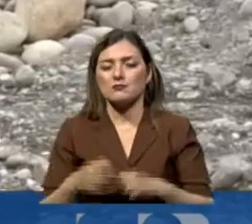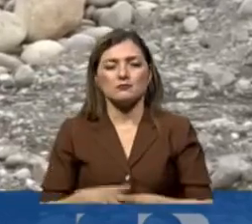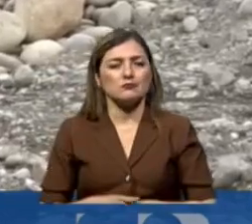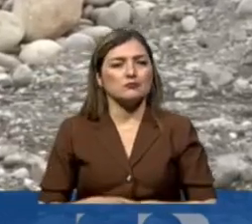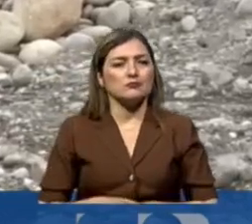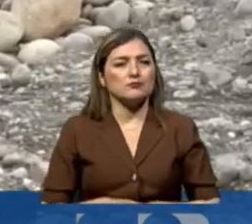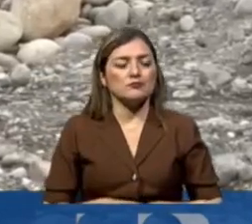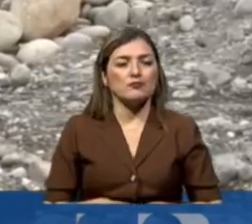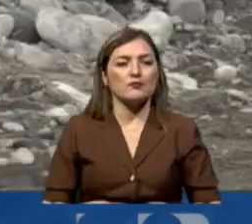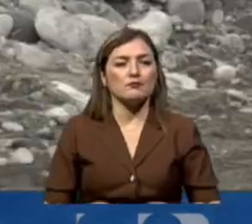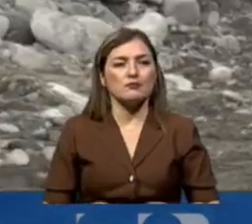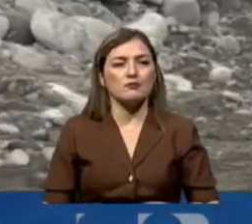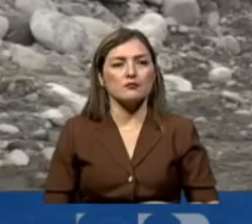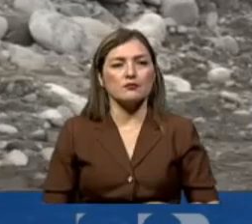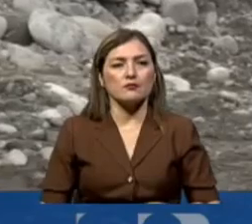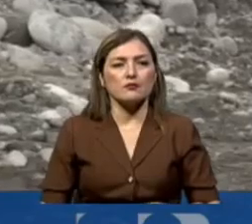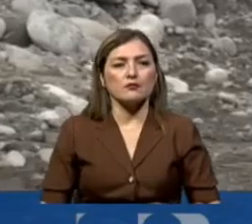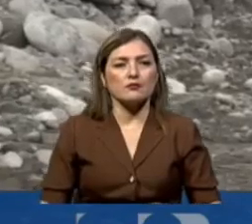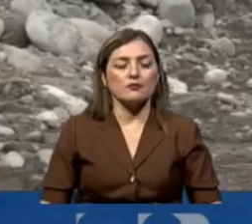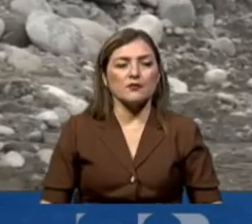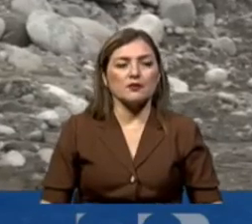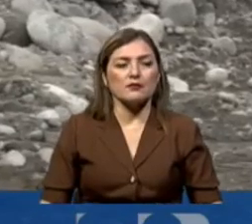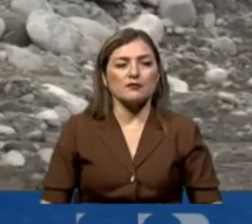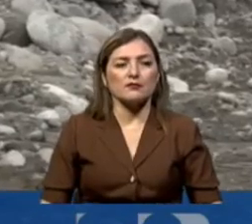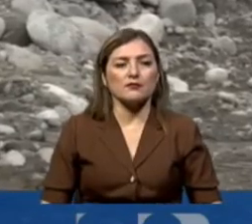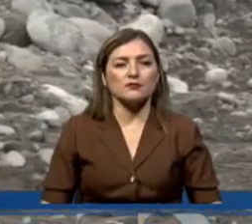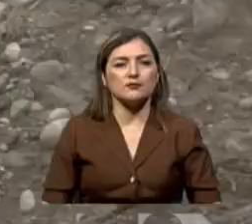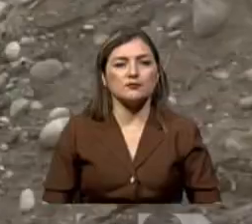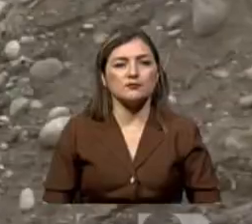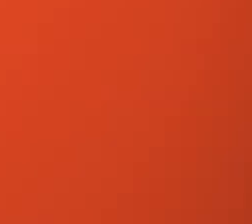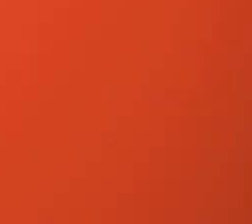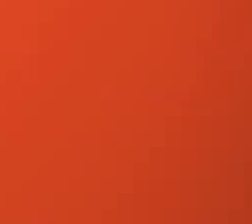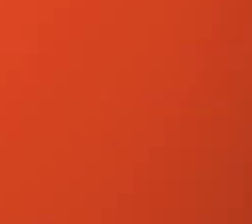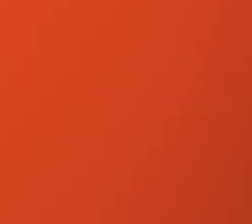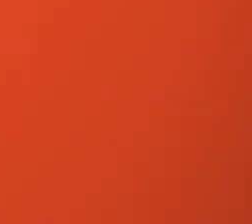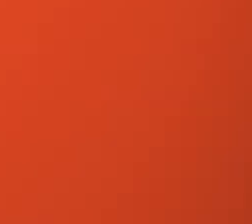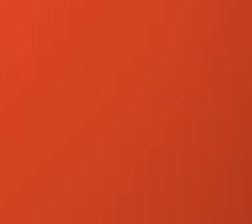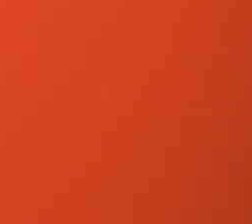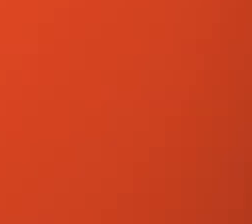En la provincia del Napo, Roberto Verdesoto, 24 horas.